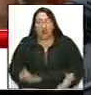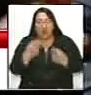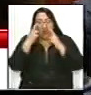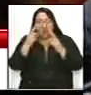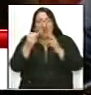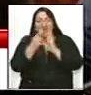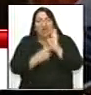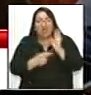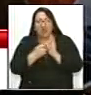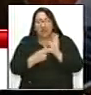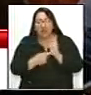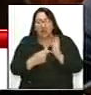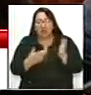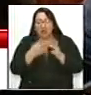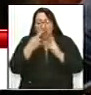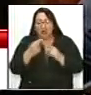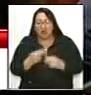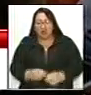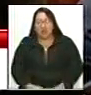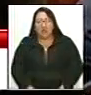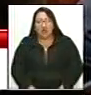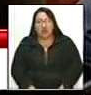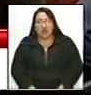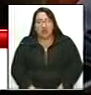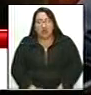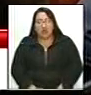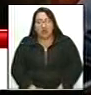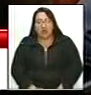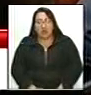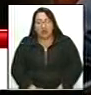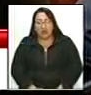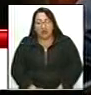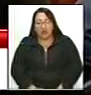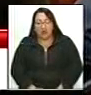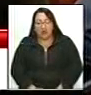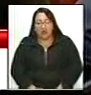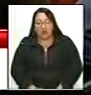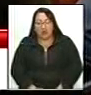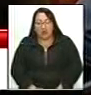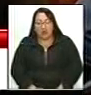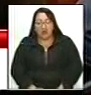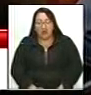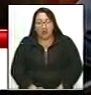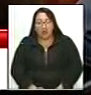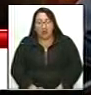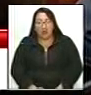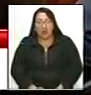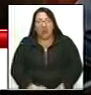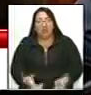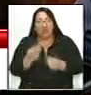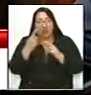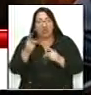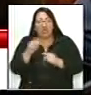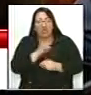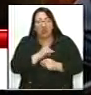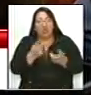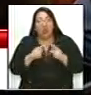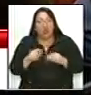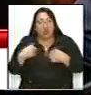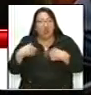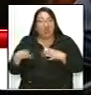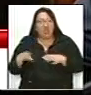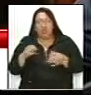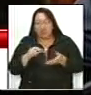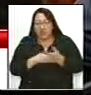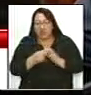a este reglamento? ¿Dónde está el respeto a esta Constitución? ¿Dónde está el respeto a esta institucionalidad? Cuando corresponde actuar,